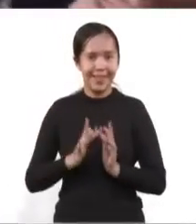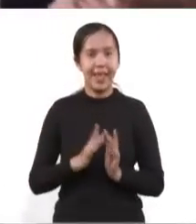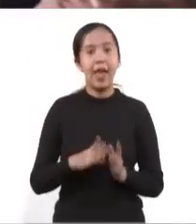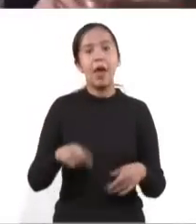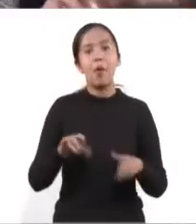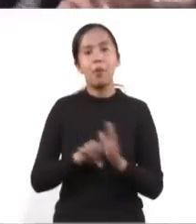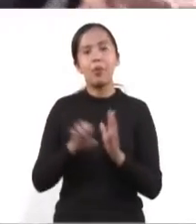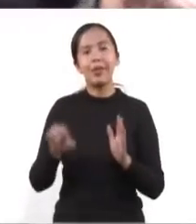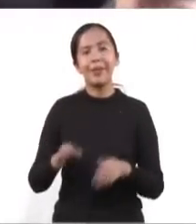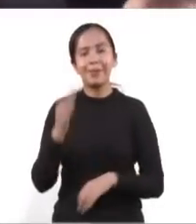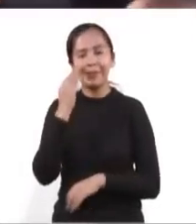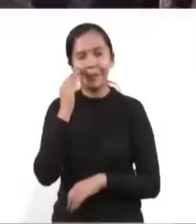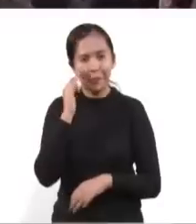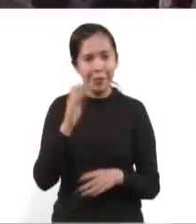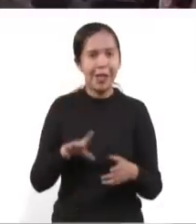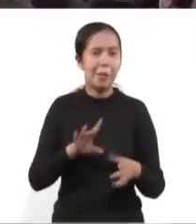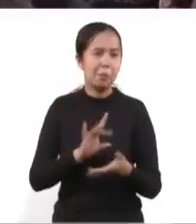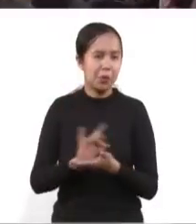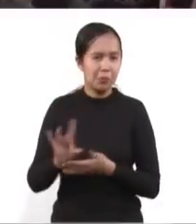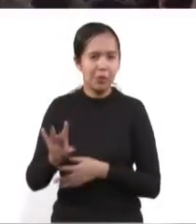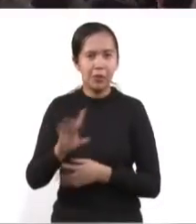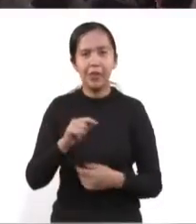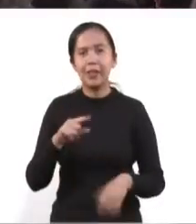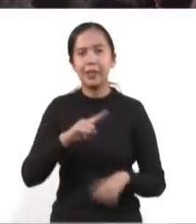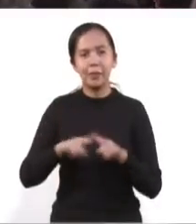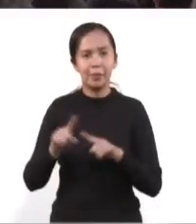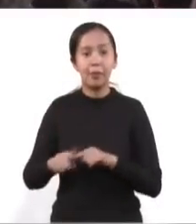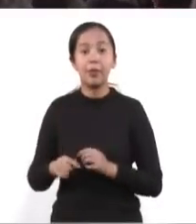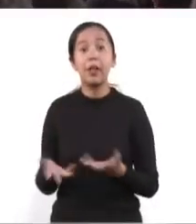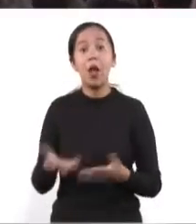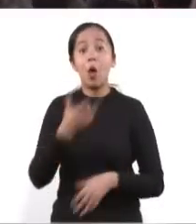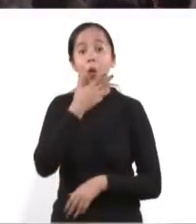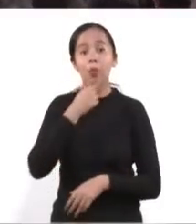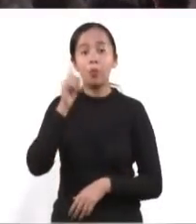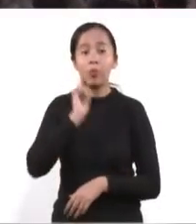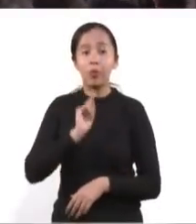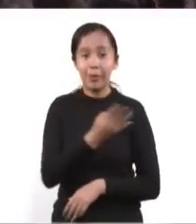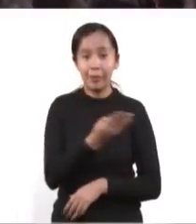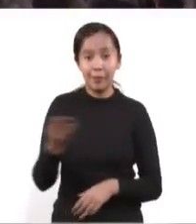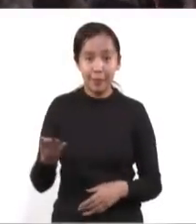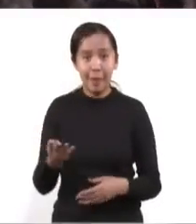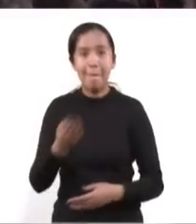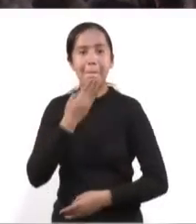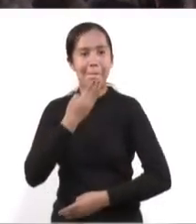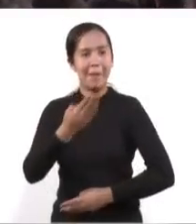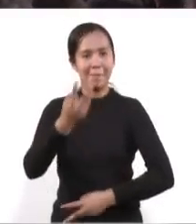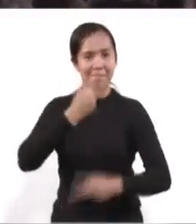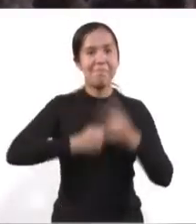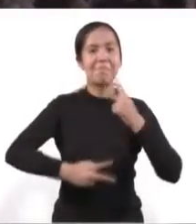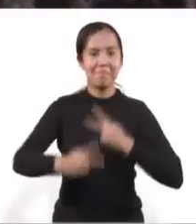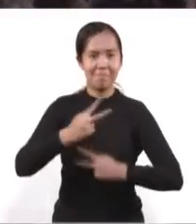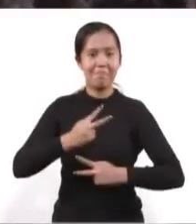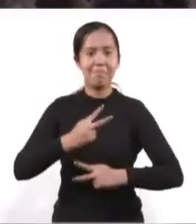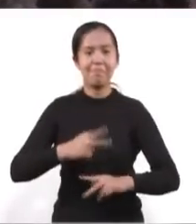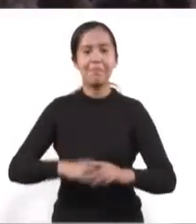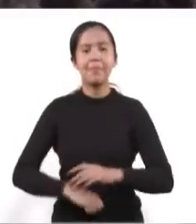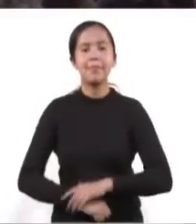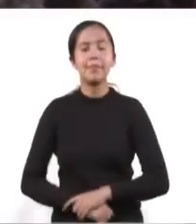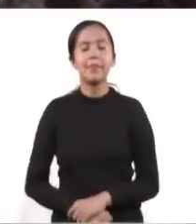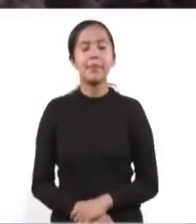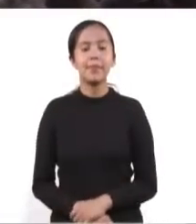de plataformas digitales. Damas y caballeros, sean todas y todos bienvenidos.